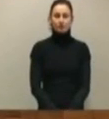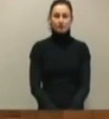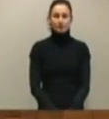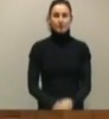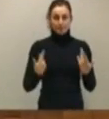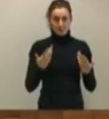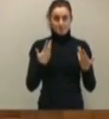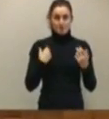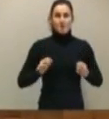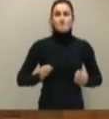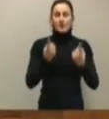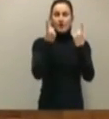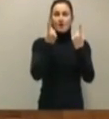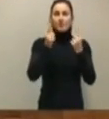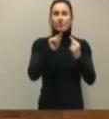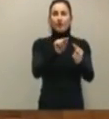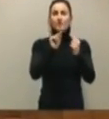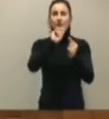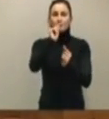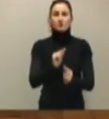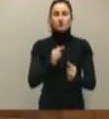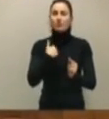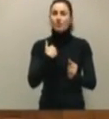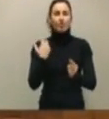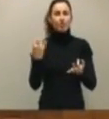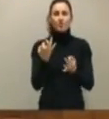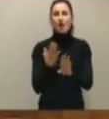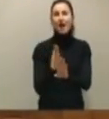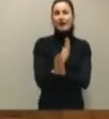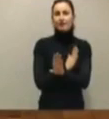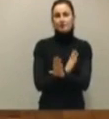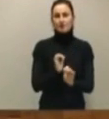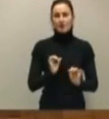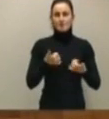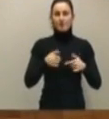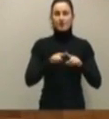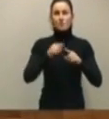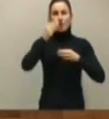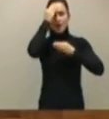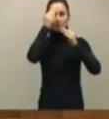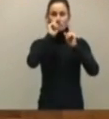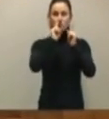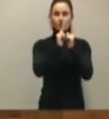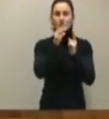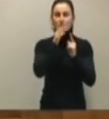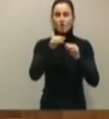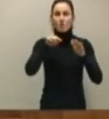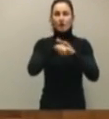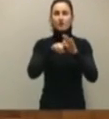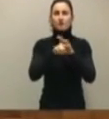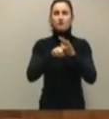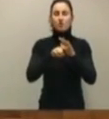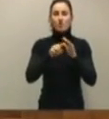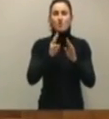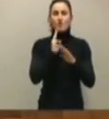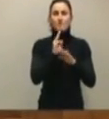es este mi primer debate presupuestario y forzosamente tengo que empezar con una breve reflexión sobre la tramitación parlamentaria